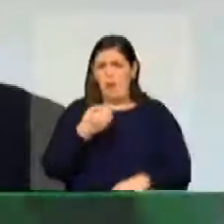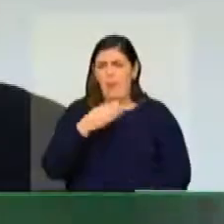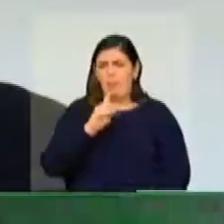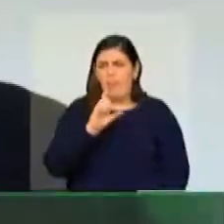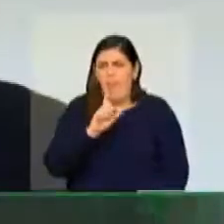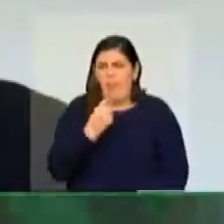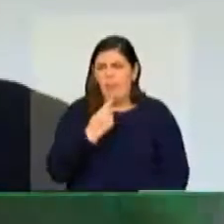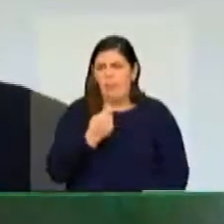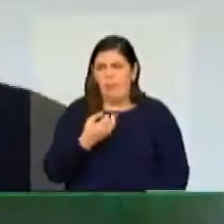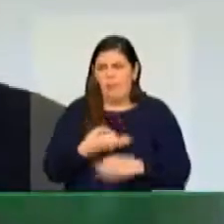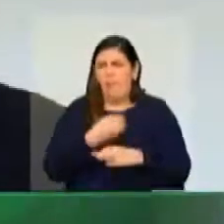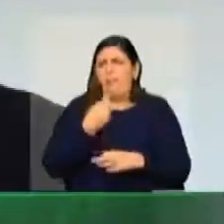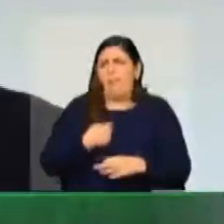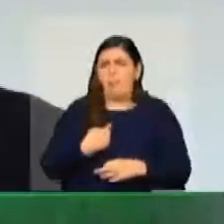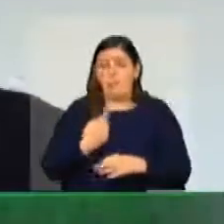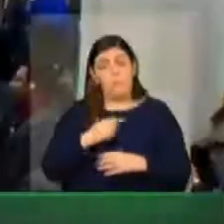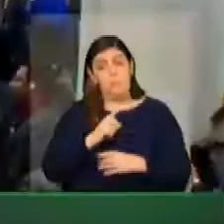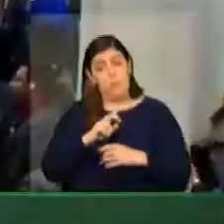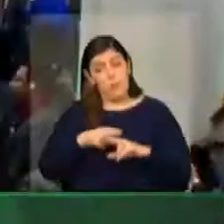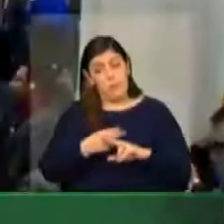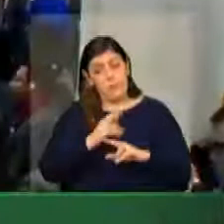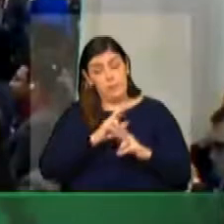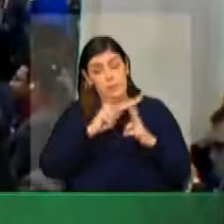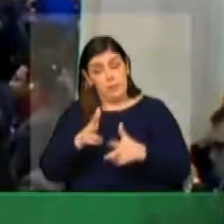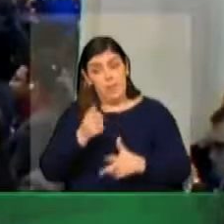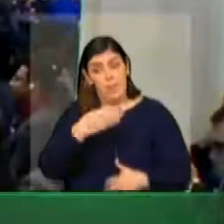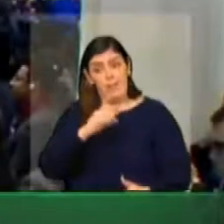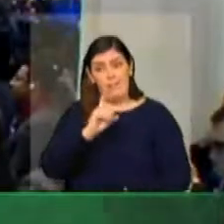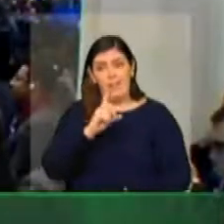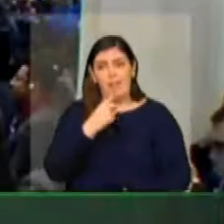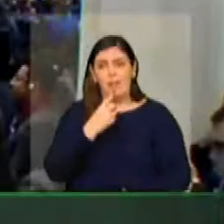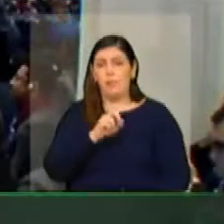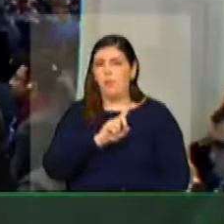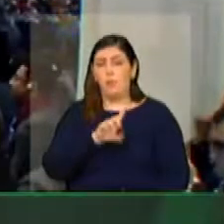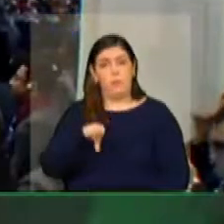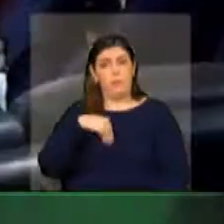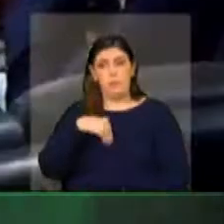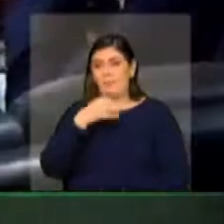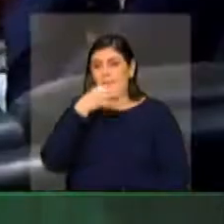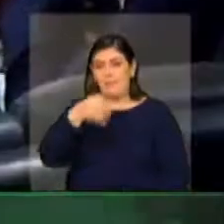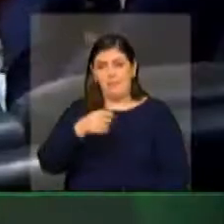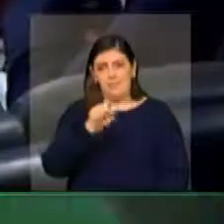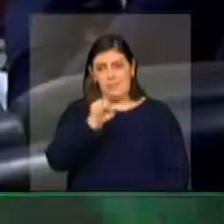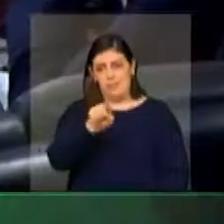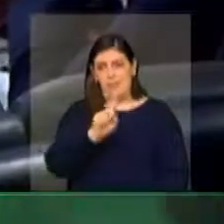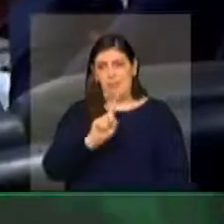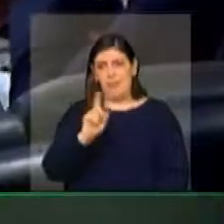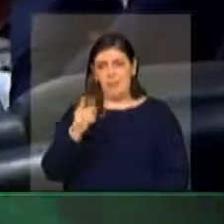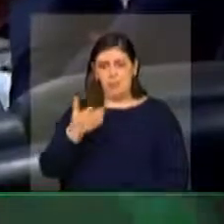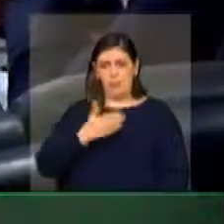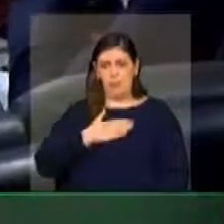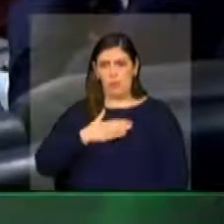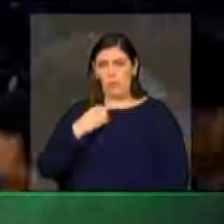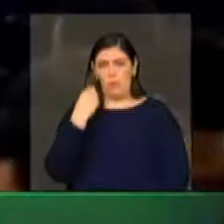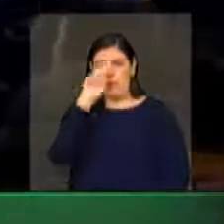para responder a los dichos del representante de Nicaragua. Rechazo enfáticamente la descalificación hacia